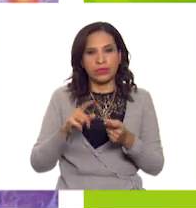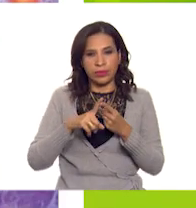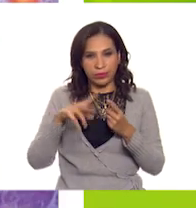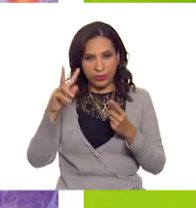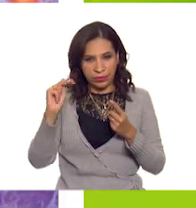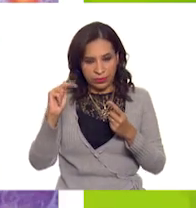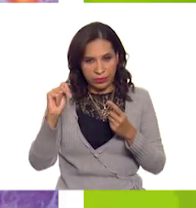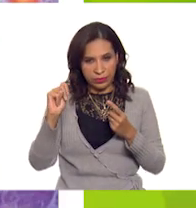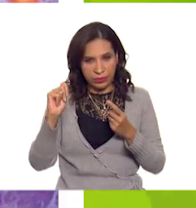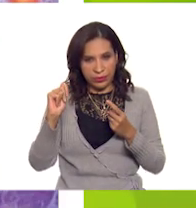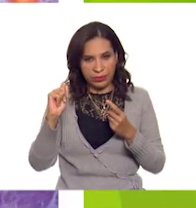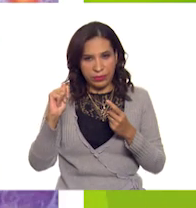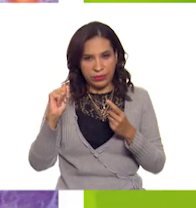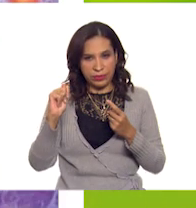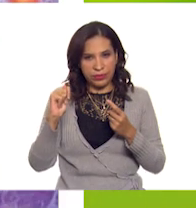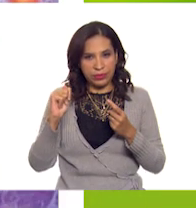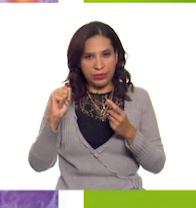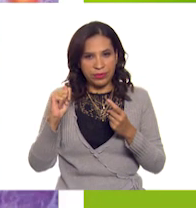televisión?